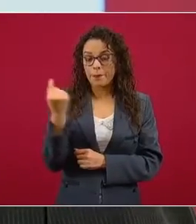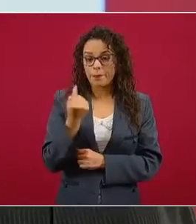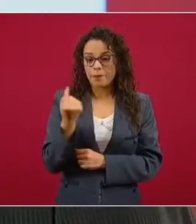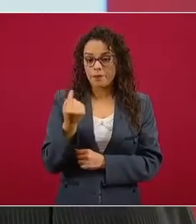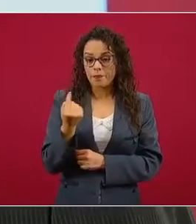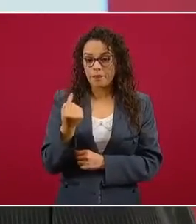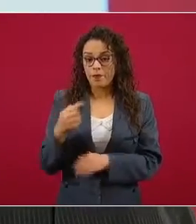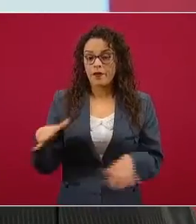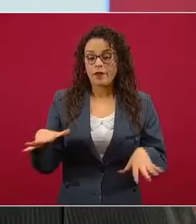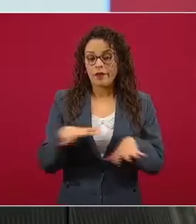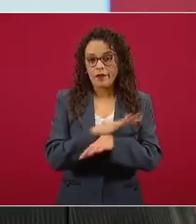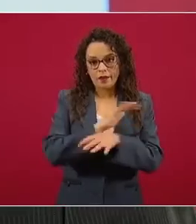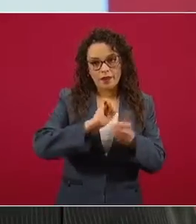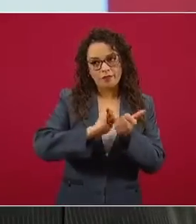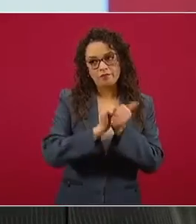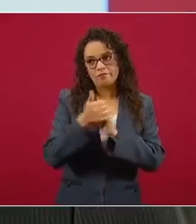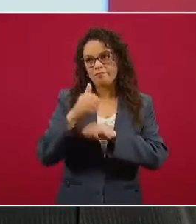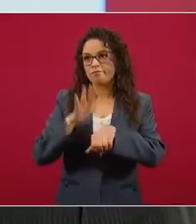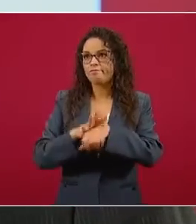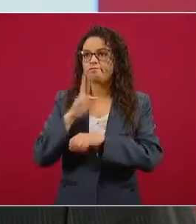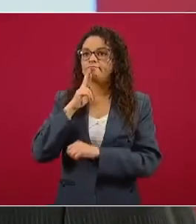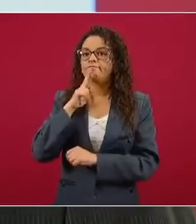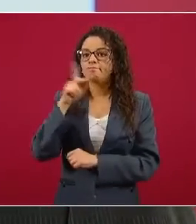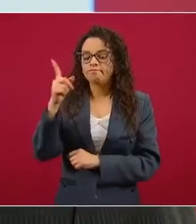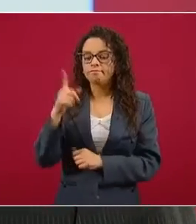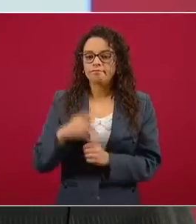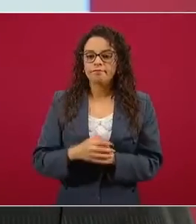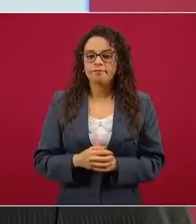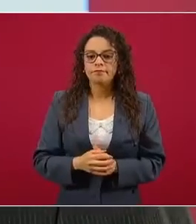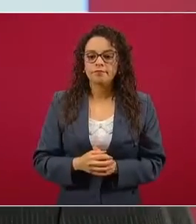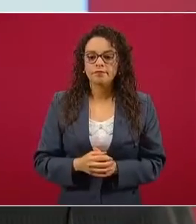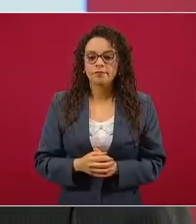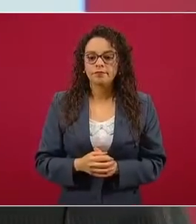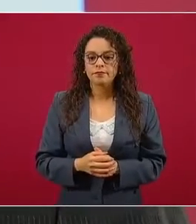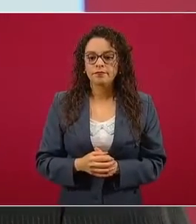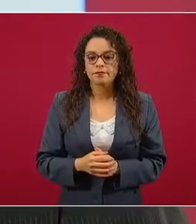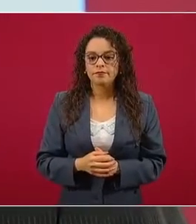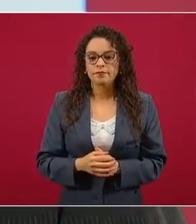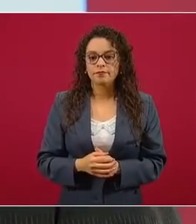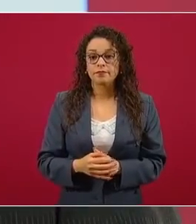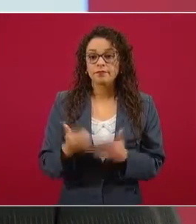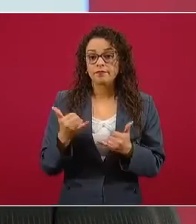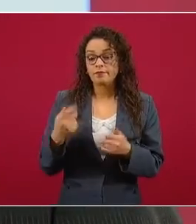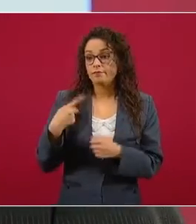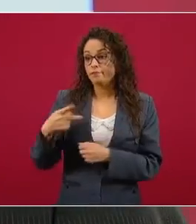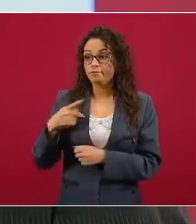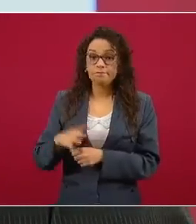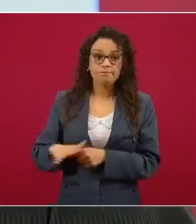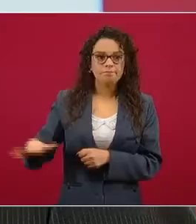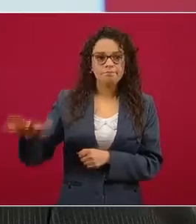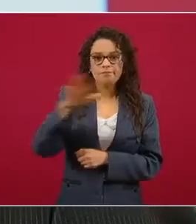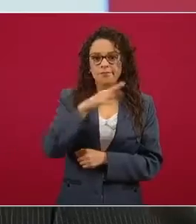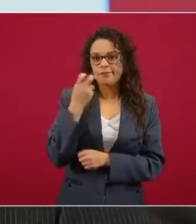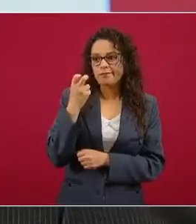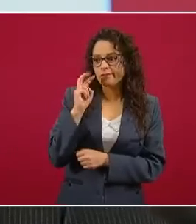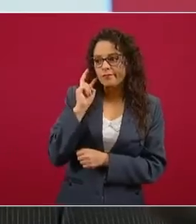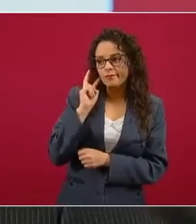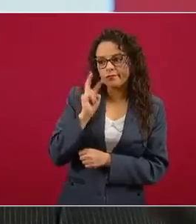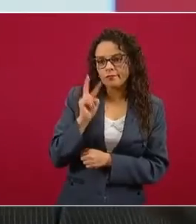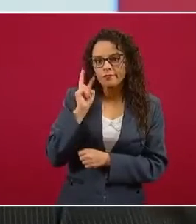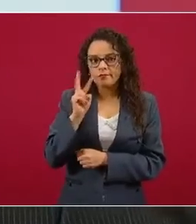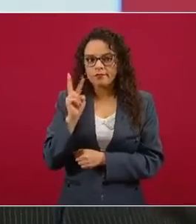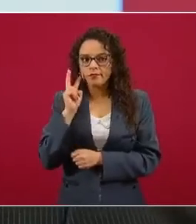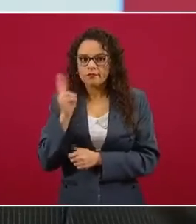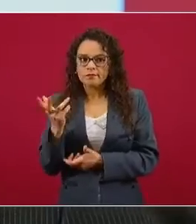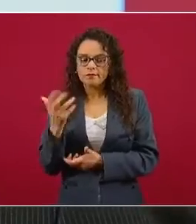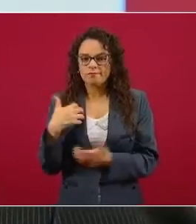los cambios que se están llevando a cabo y las reacciones que se producen, se nos